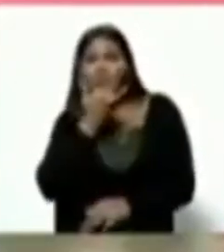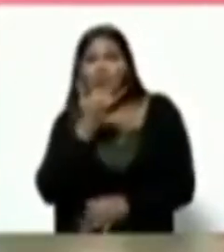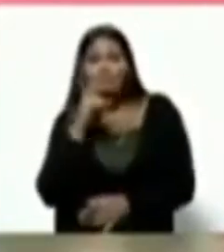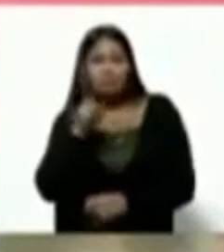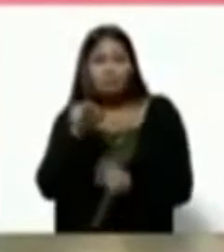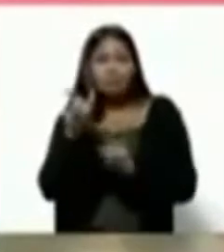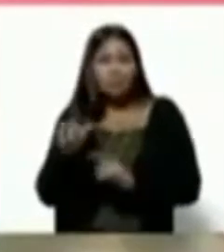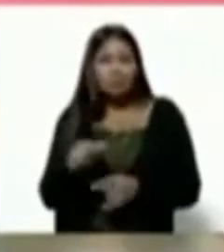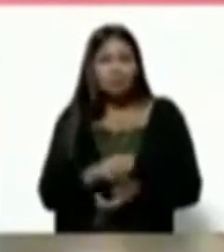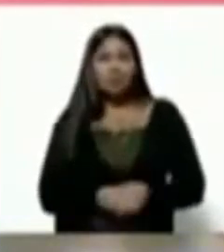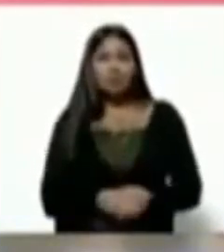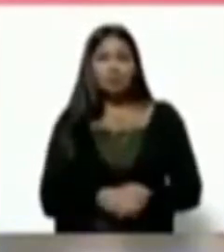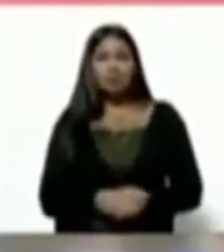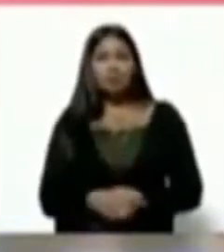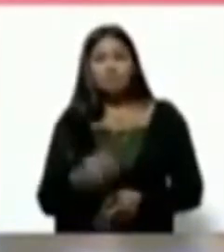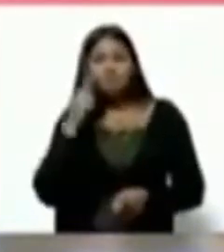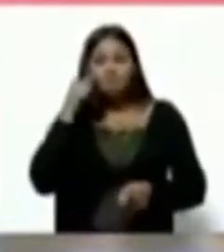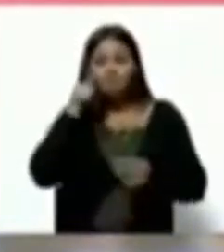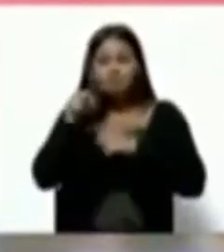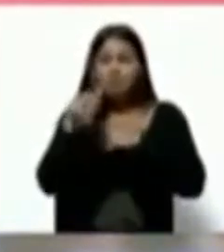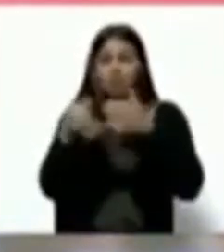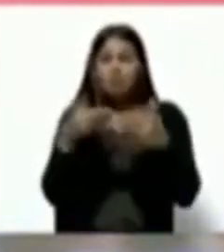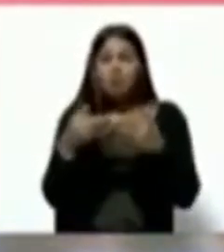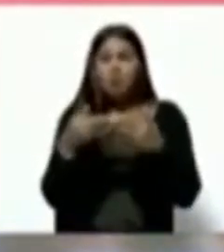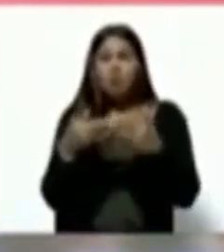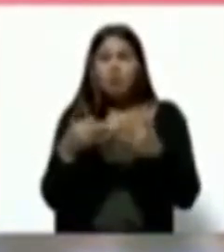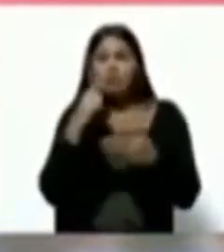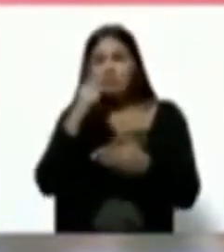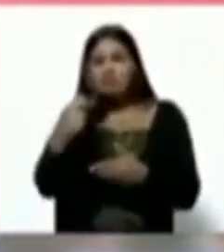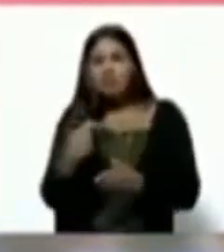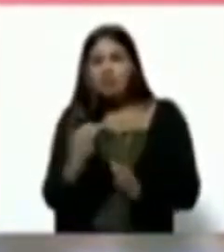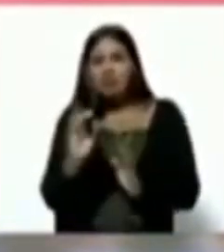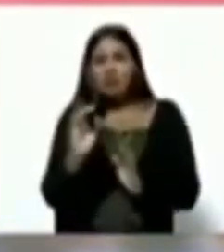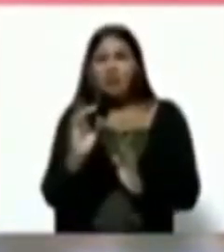ellas, sobre todo señalándolas de narcotraficantes.